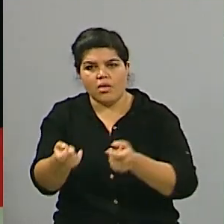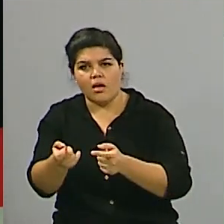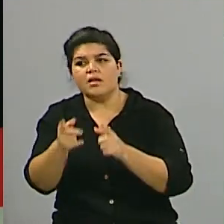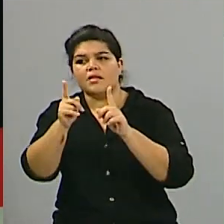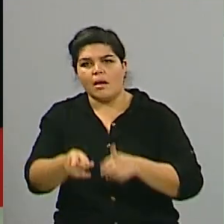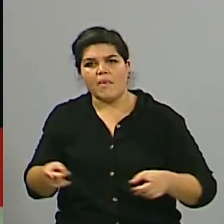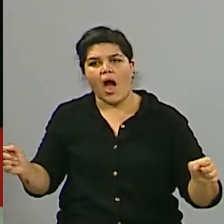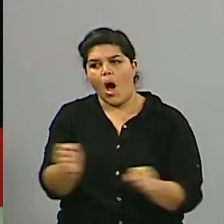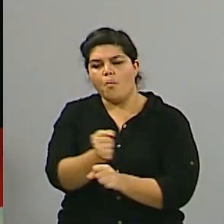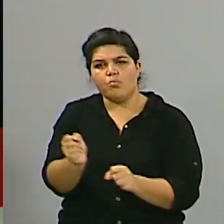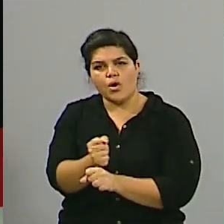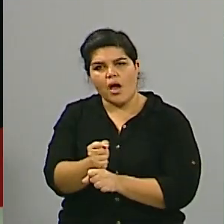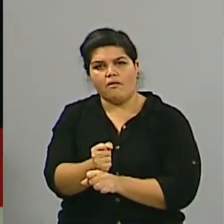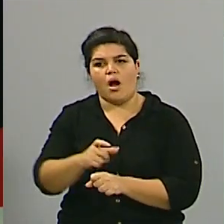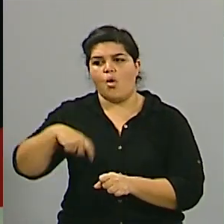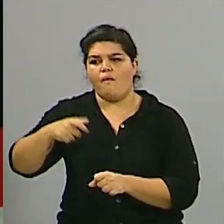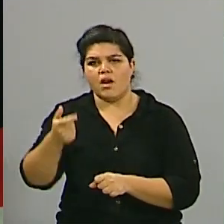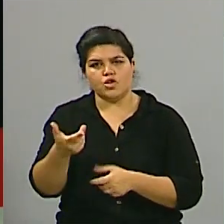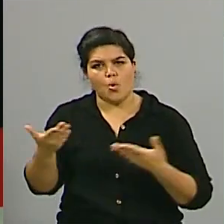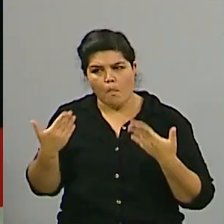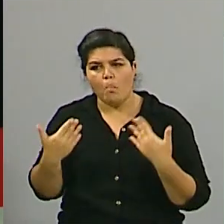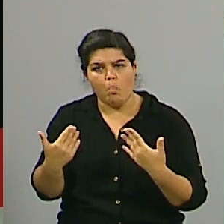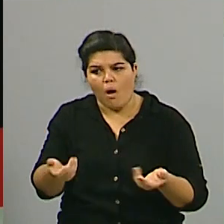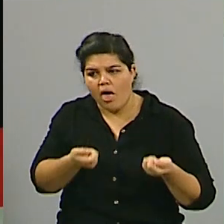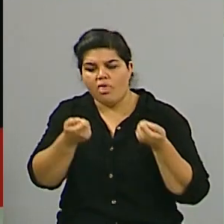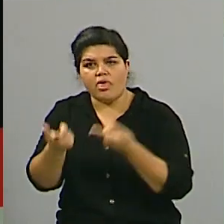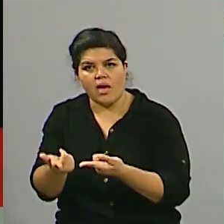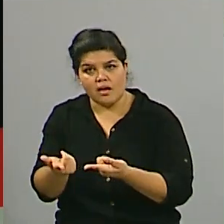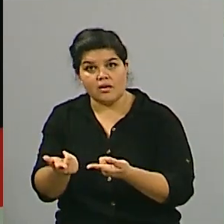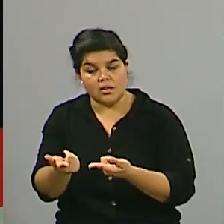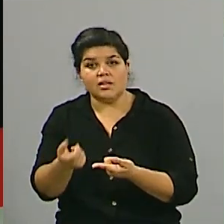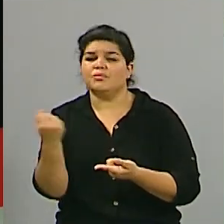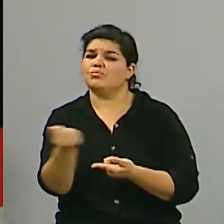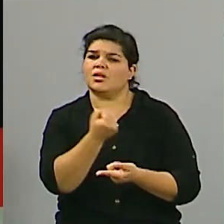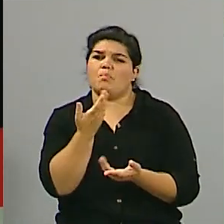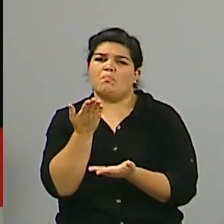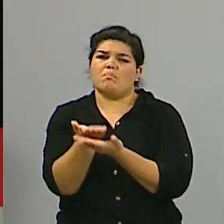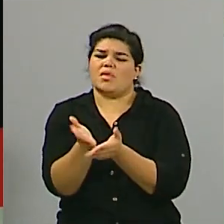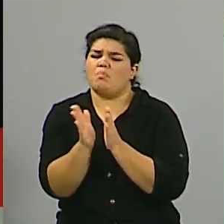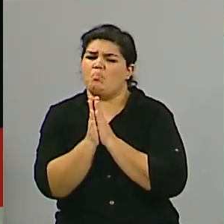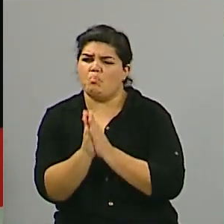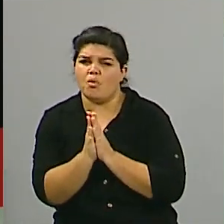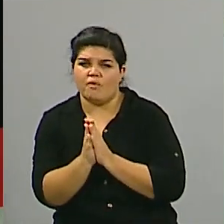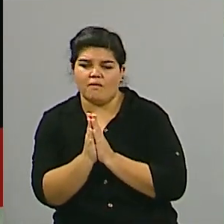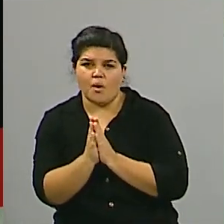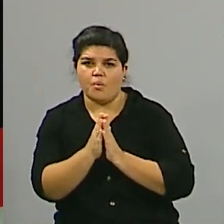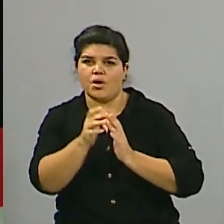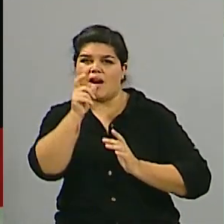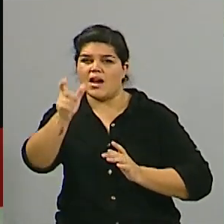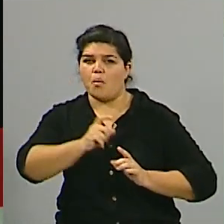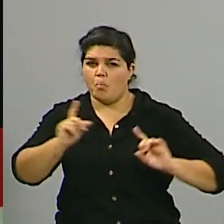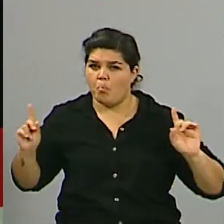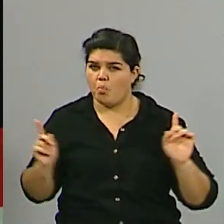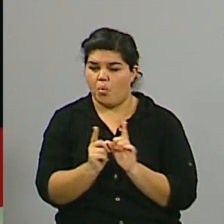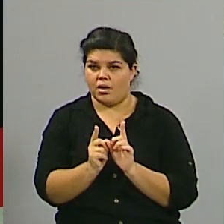la sociedad argentina, y esto te pido que seas breve en la respuesta, porque ya tenemos que ir al corte, ¿por qué crees que la sociedad